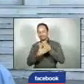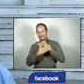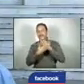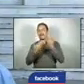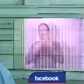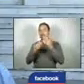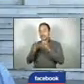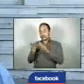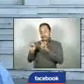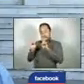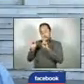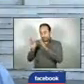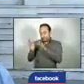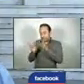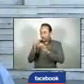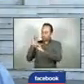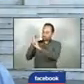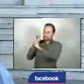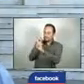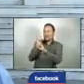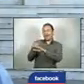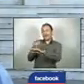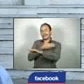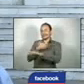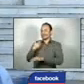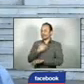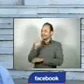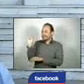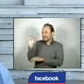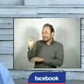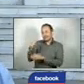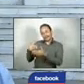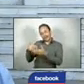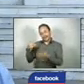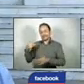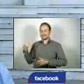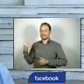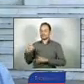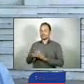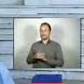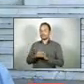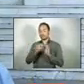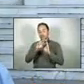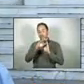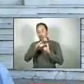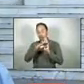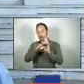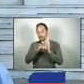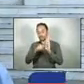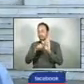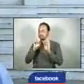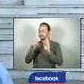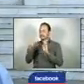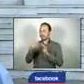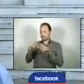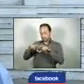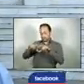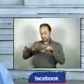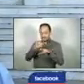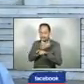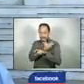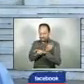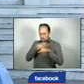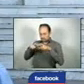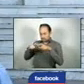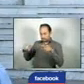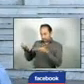procesiones hay que sacar permisos anticipadamente. Según las normas deberían traer la tarjeta de vacunación,